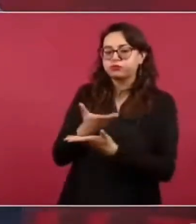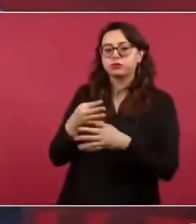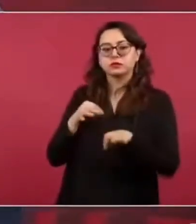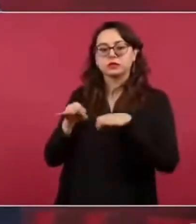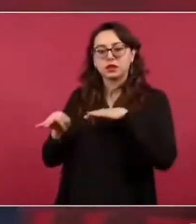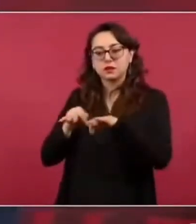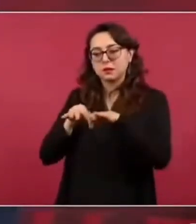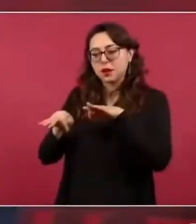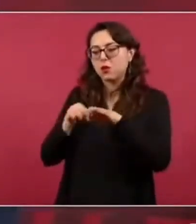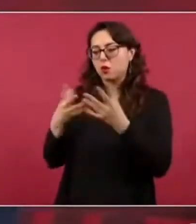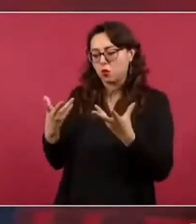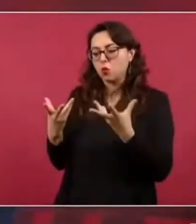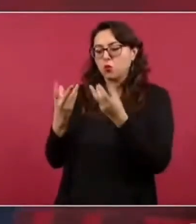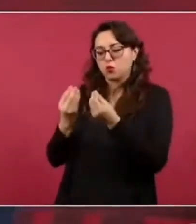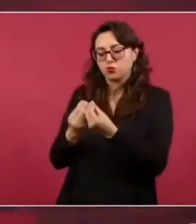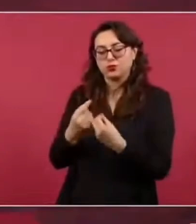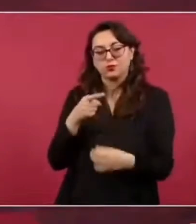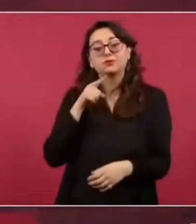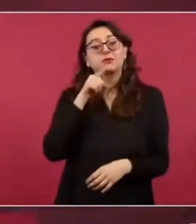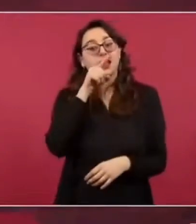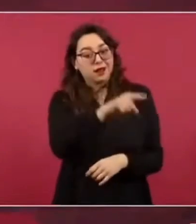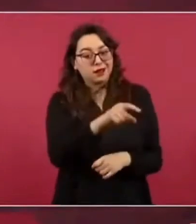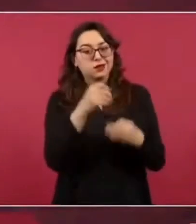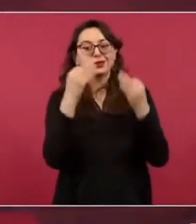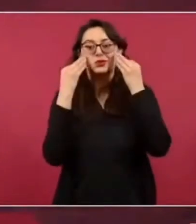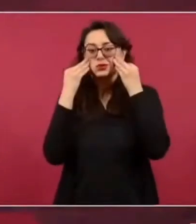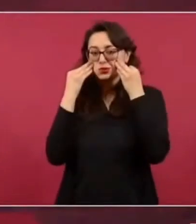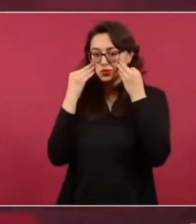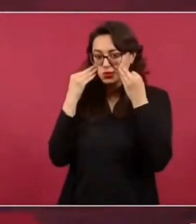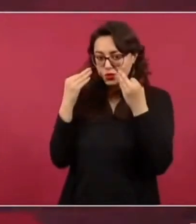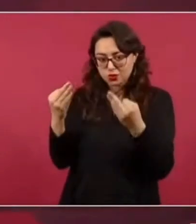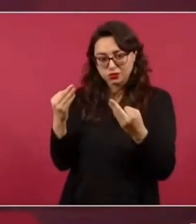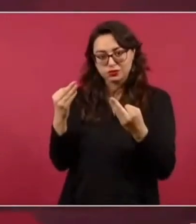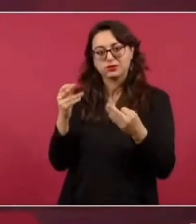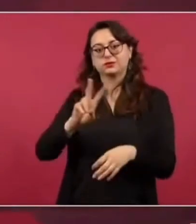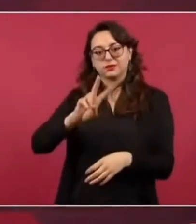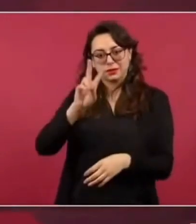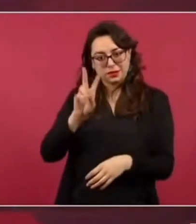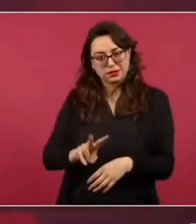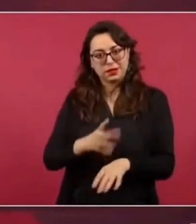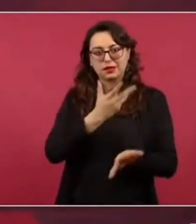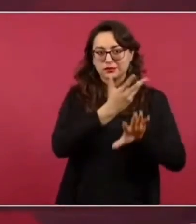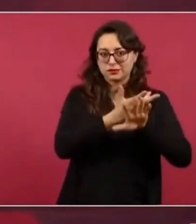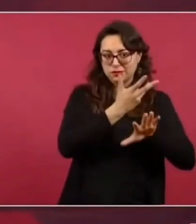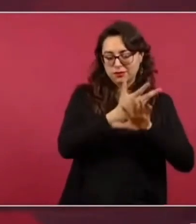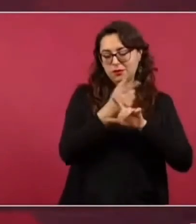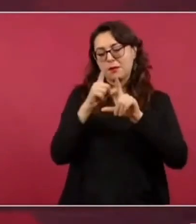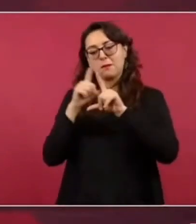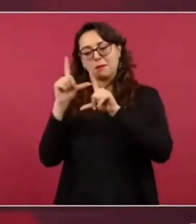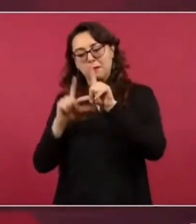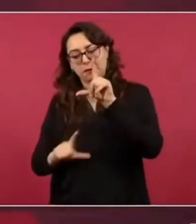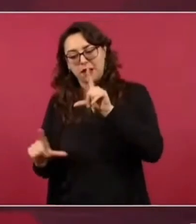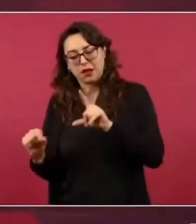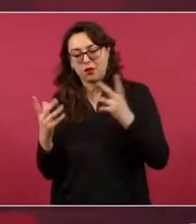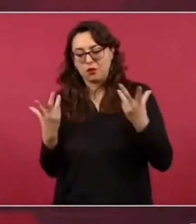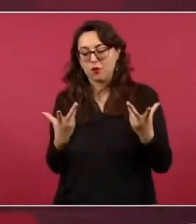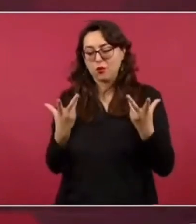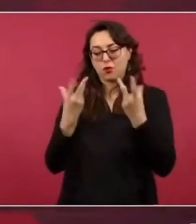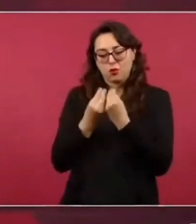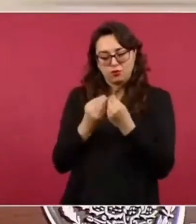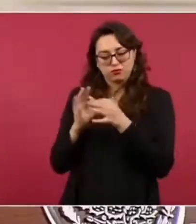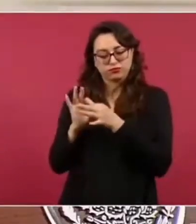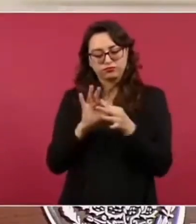él le consta que estamos trabajando de manera coordinada, pero